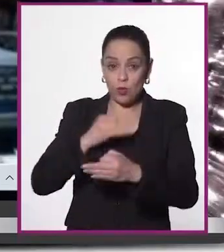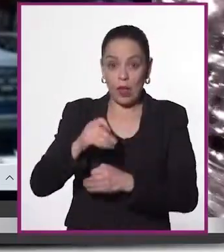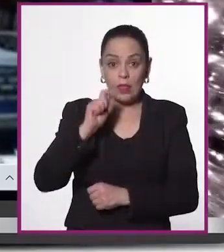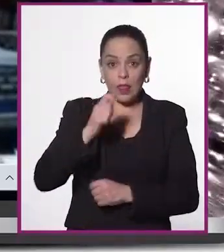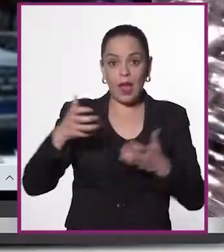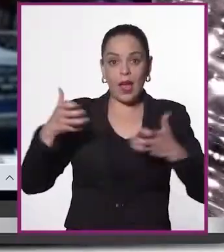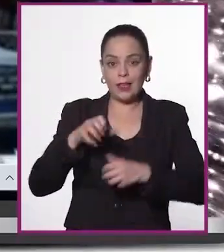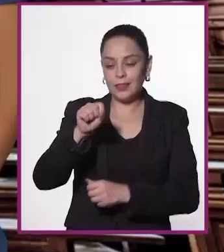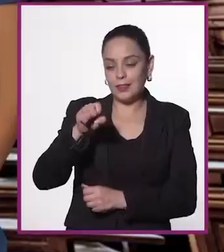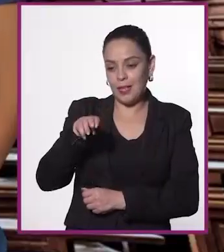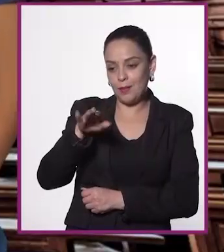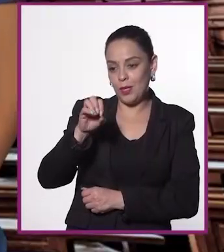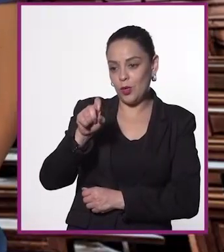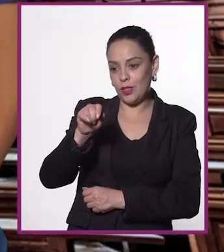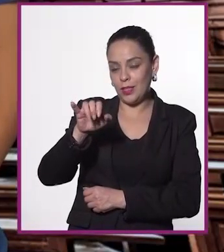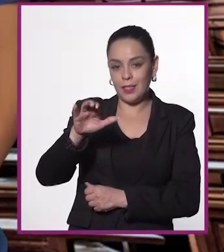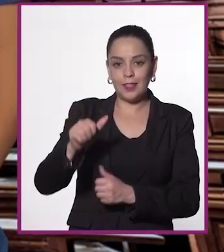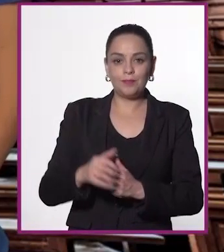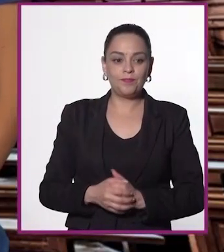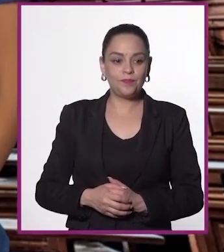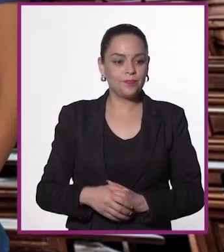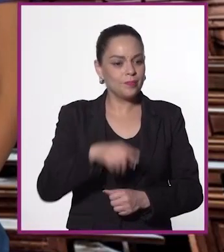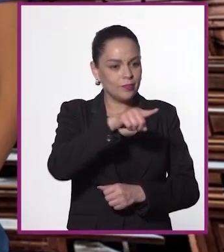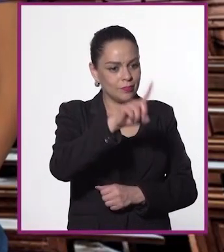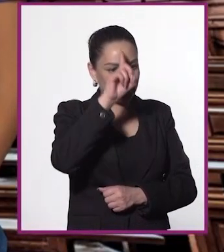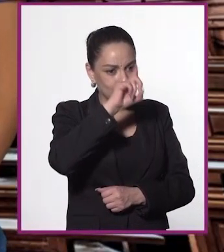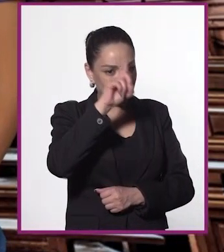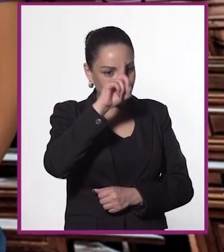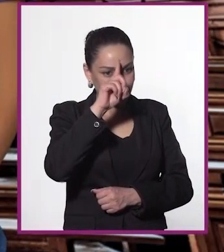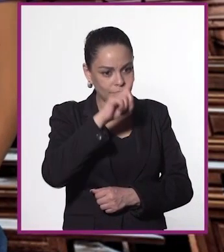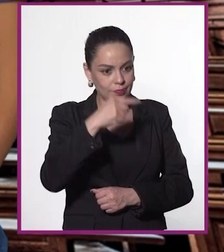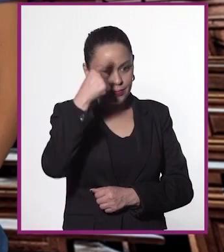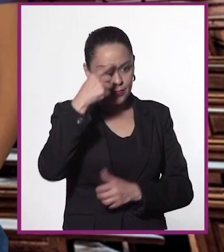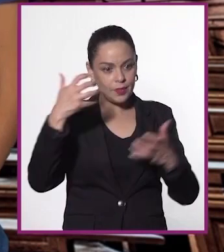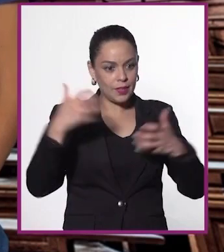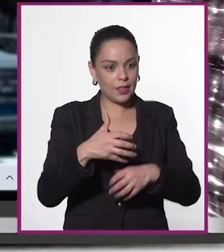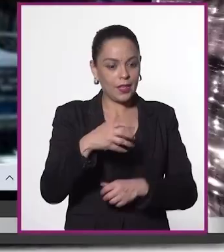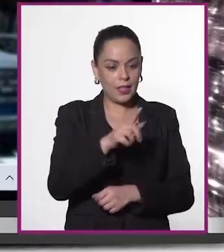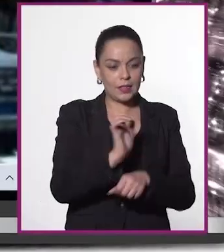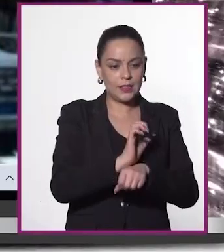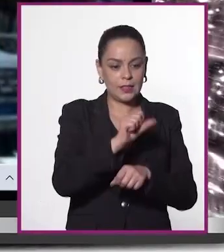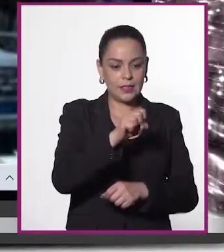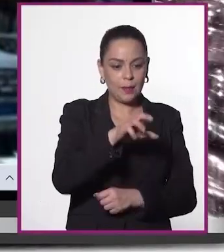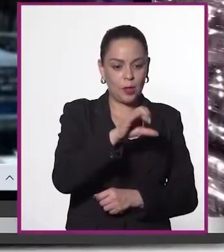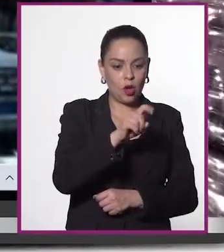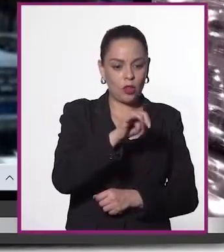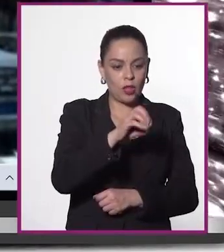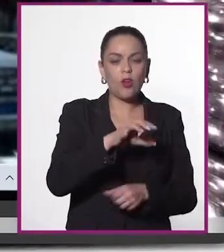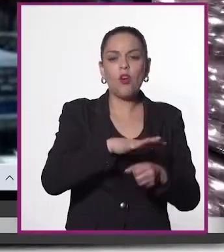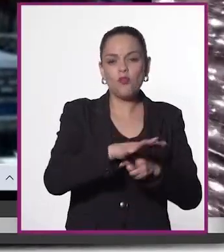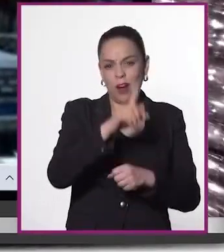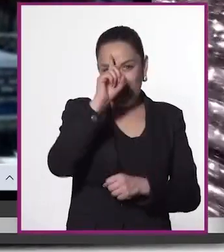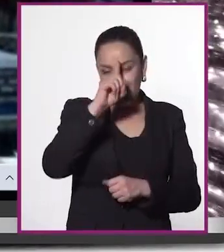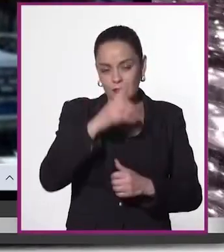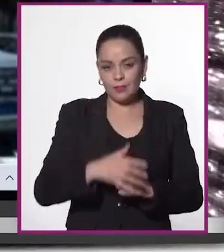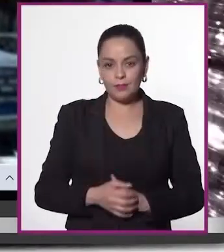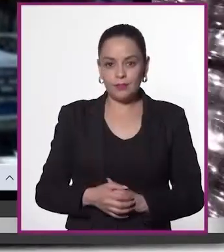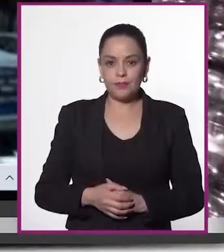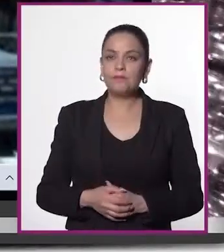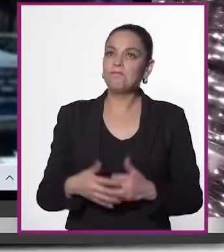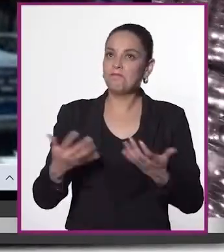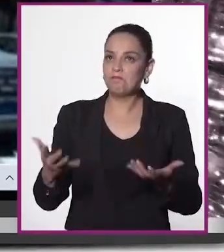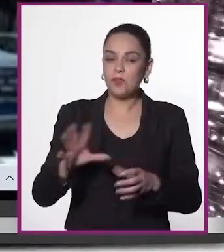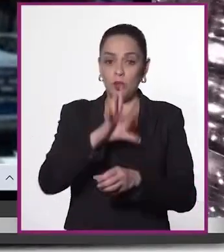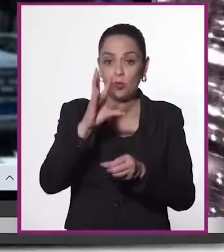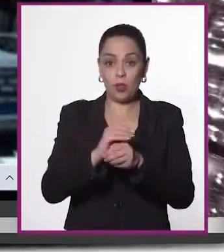semiótica. ¿Qué recomienda para hacer un cine semiótico? Bueno, en realidad podríamos decir que todas las